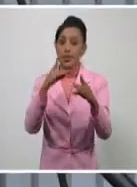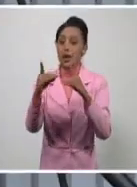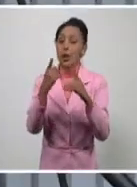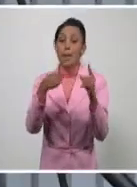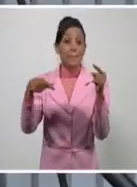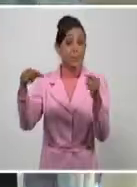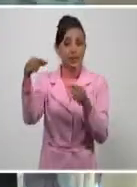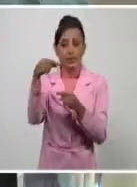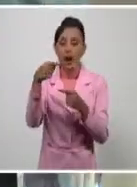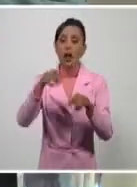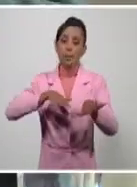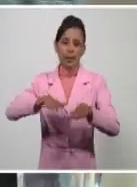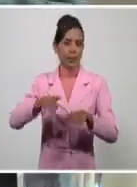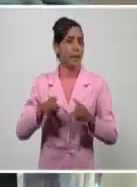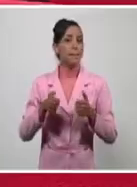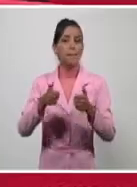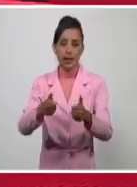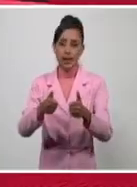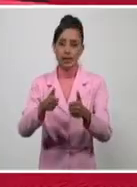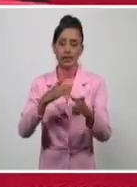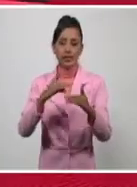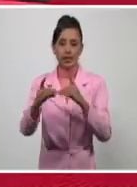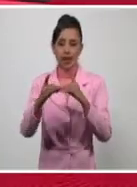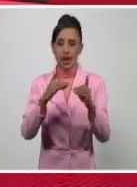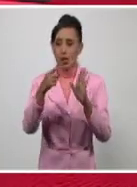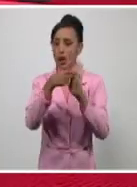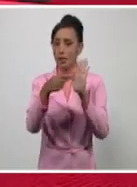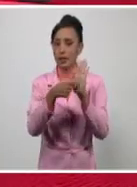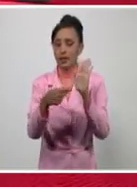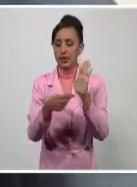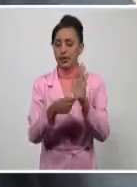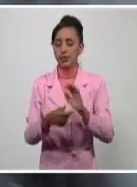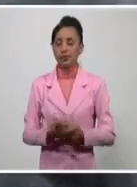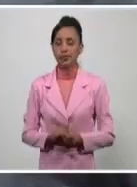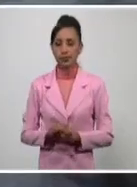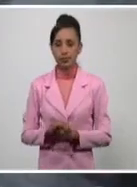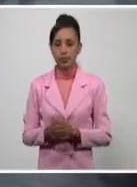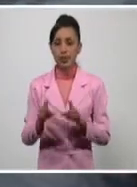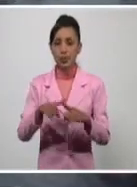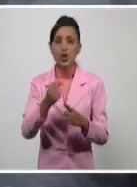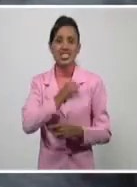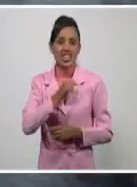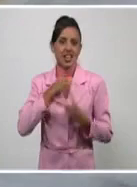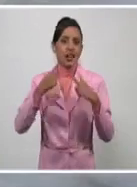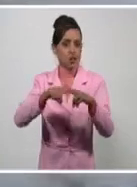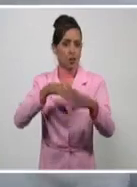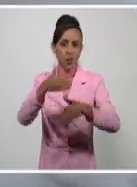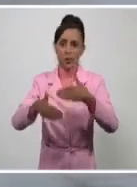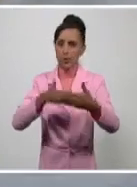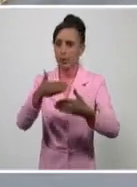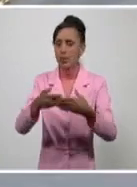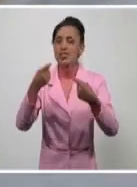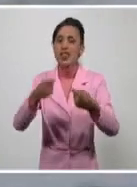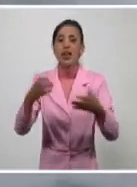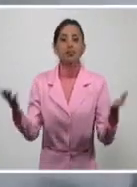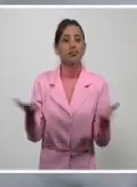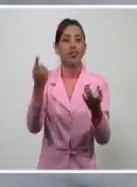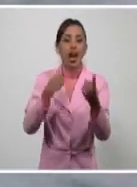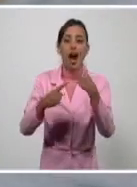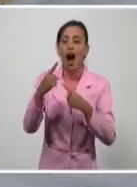haber condiciones persistentes, elementales, ¿no? Se dialoga porque se quiere llegar a algún lugar, se quiere construir algo, se quiere buscar